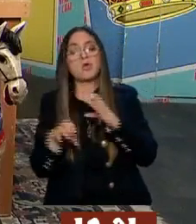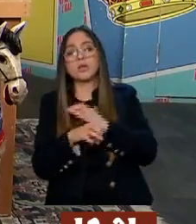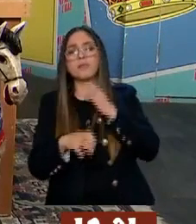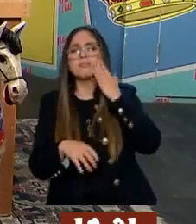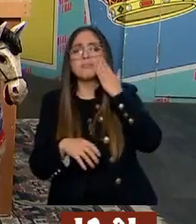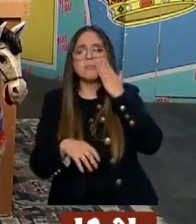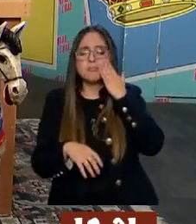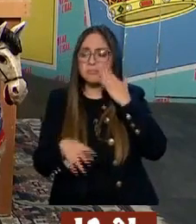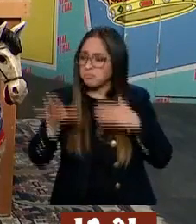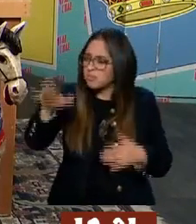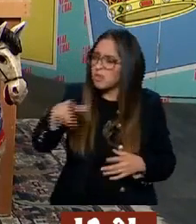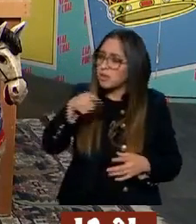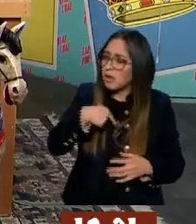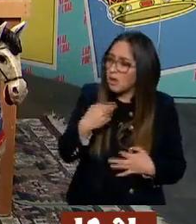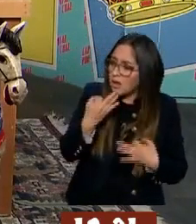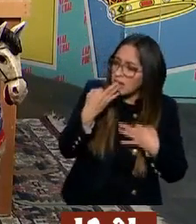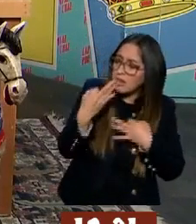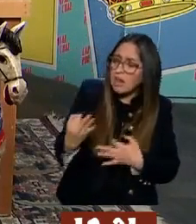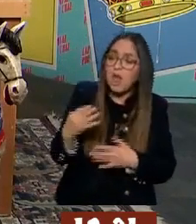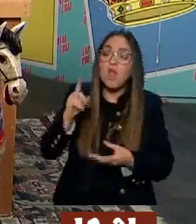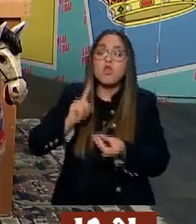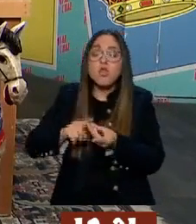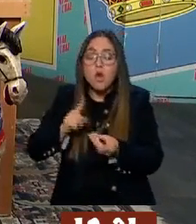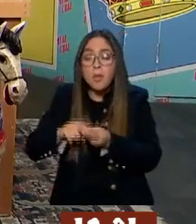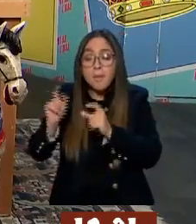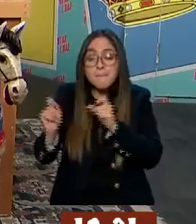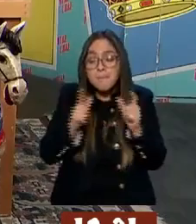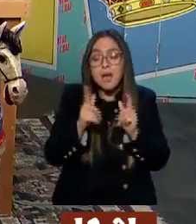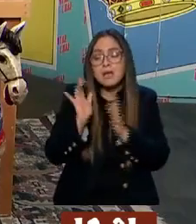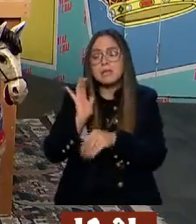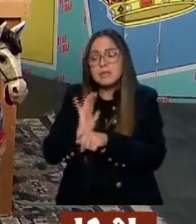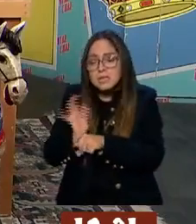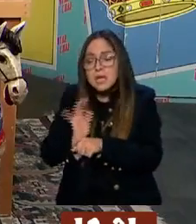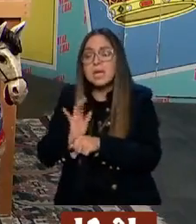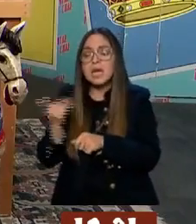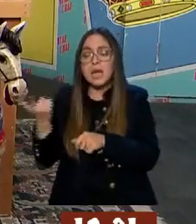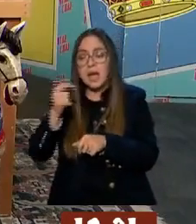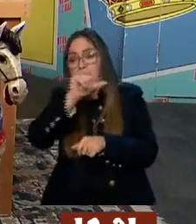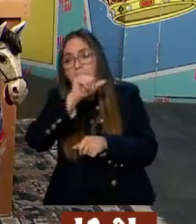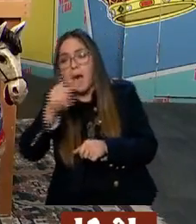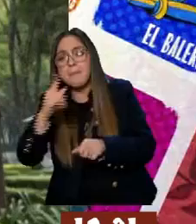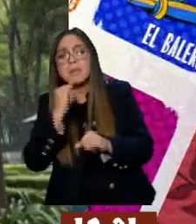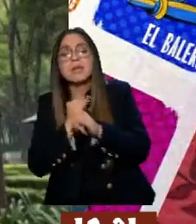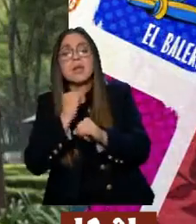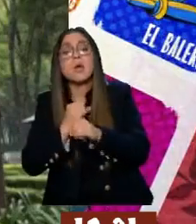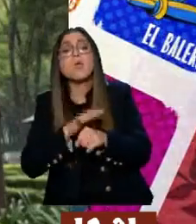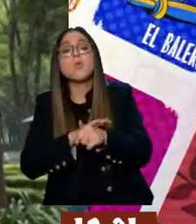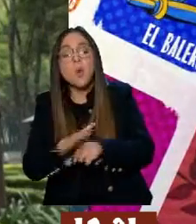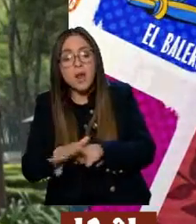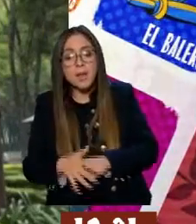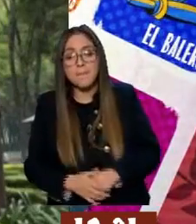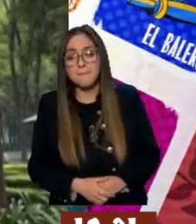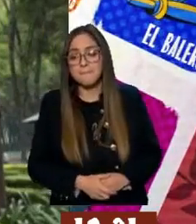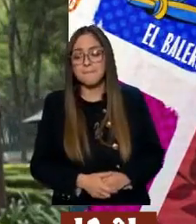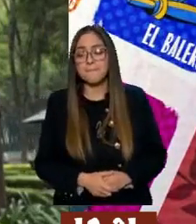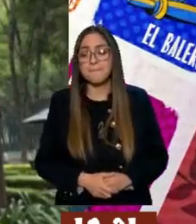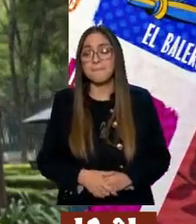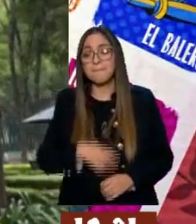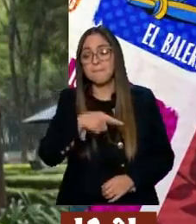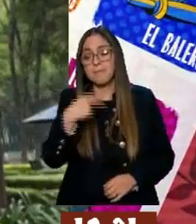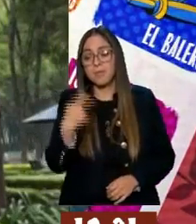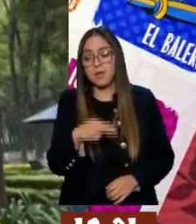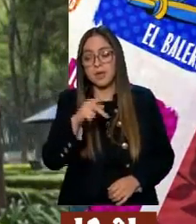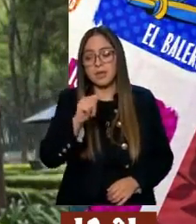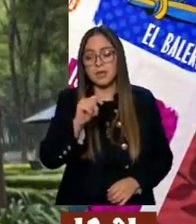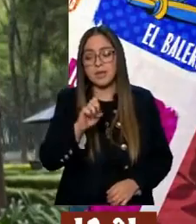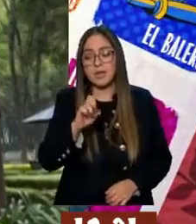qué plataforma está? ¿En dónde va a estar? ¿Va a estar en cines? ¿Qué está ya? ¿Qué pasó? Platícanos. Está en una plataforma muy vintage que se llama Te Levantas,